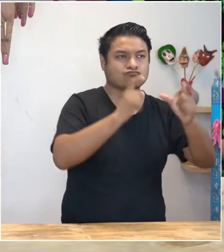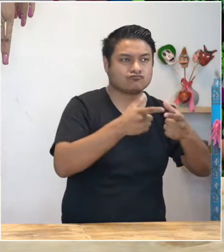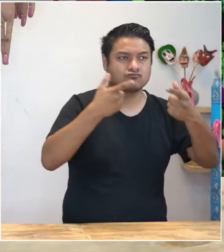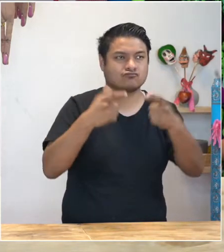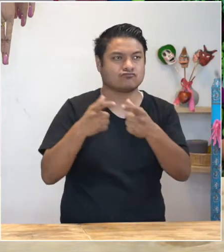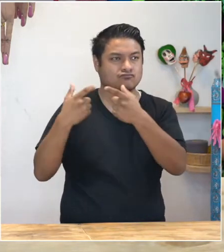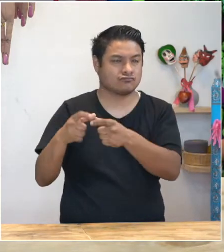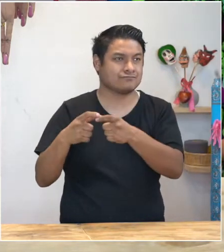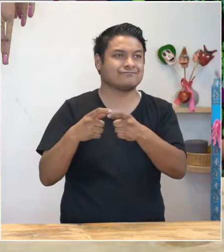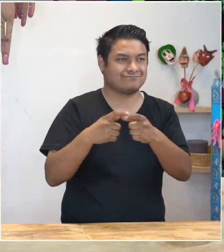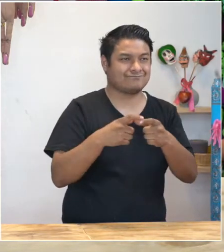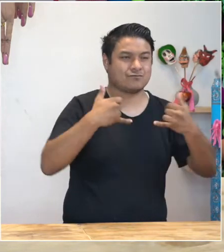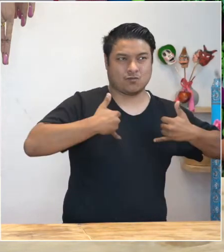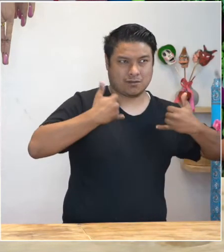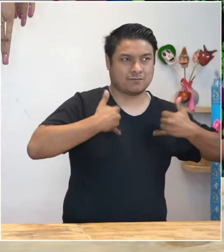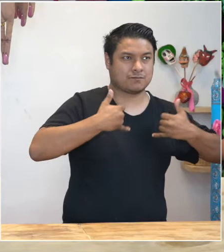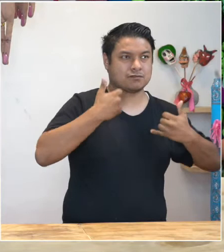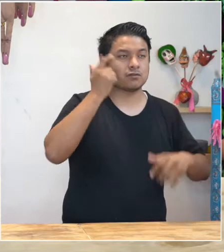ustedes tienen y